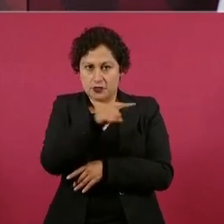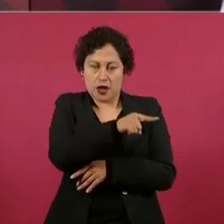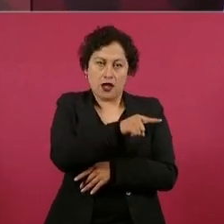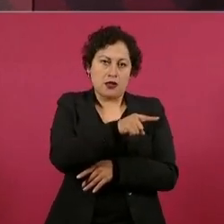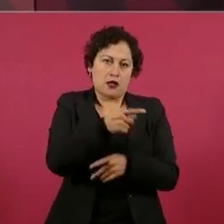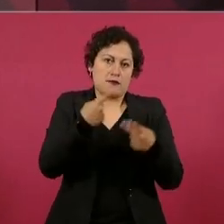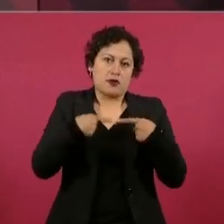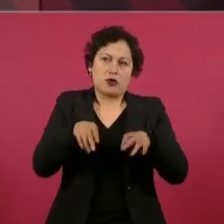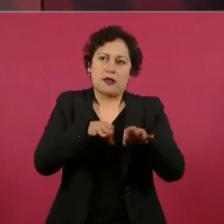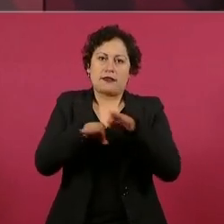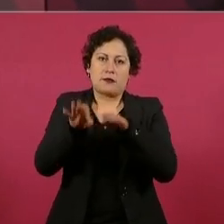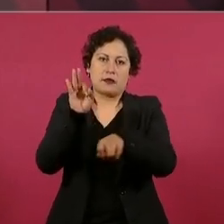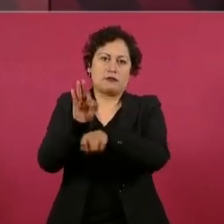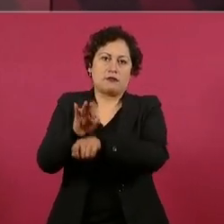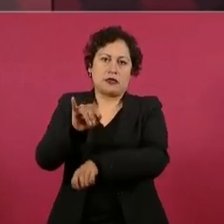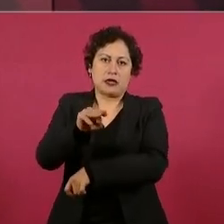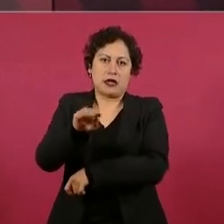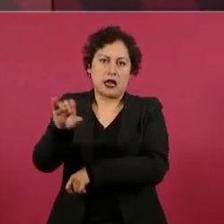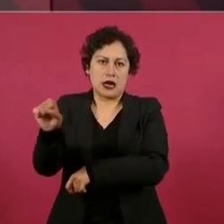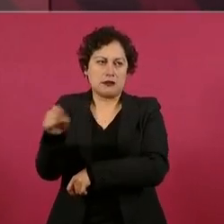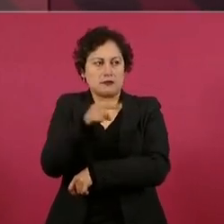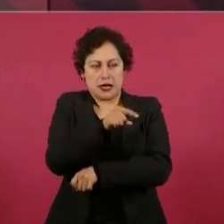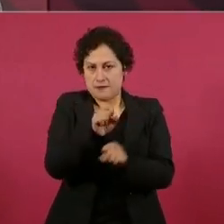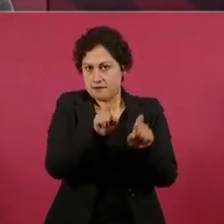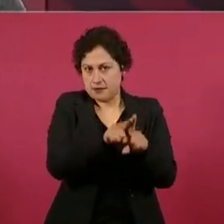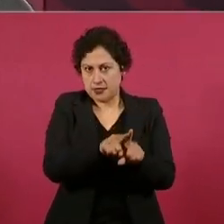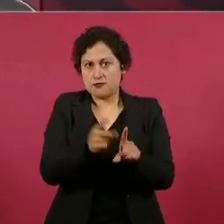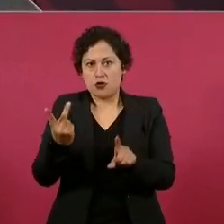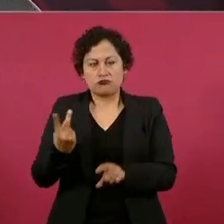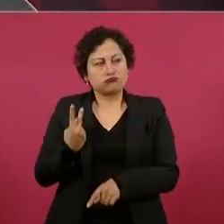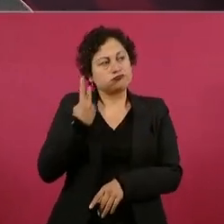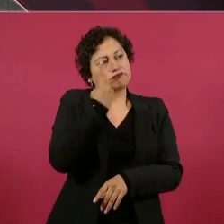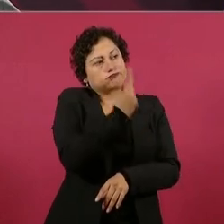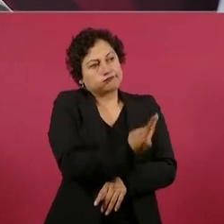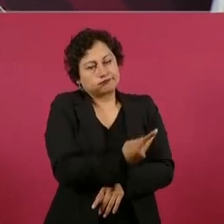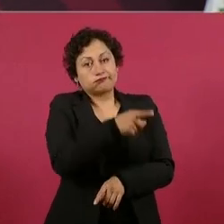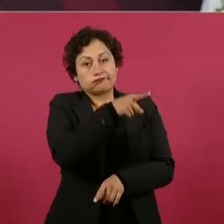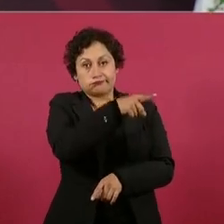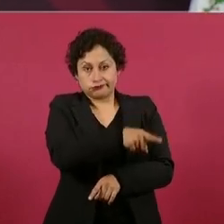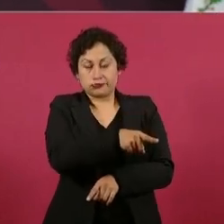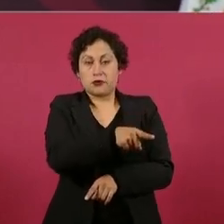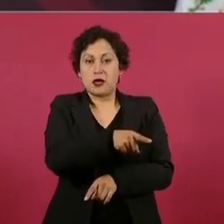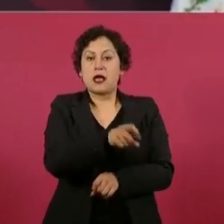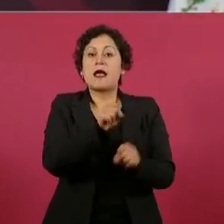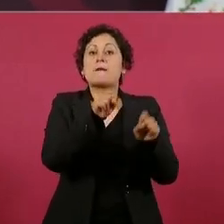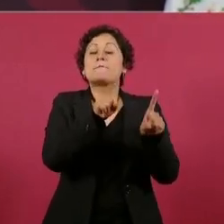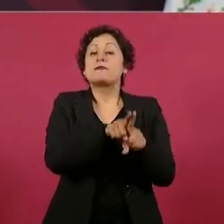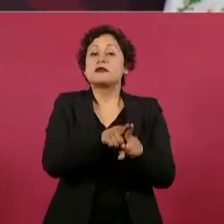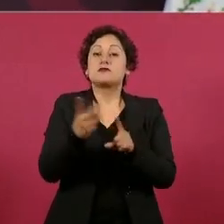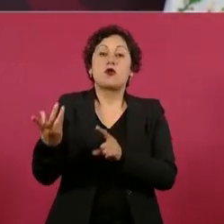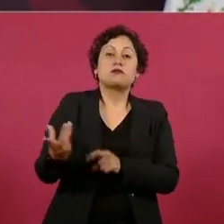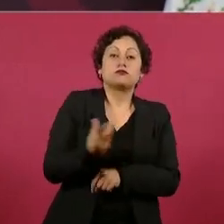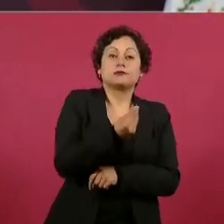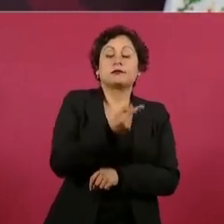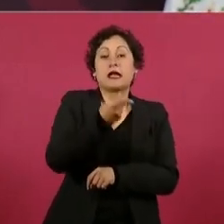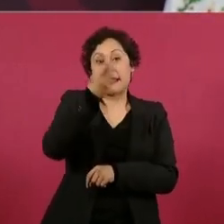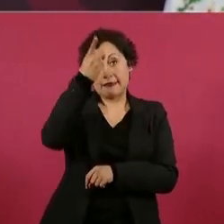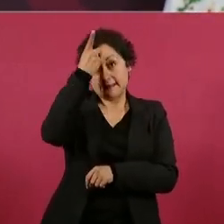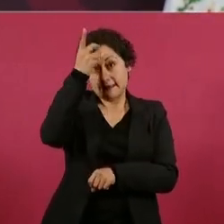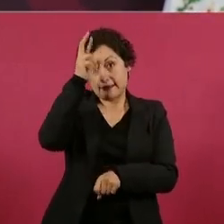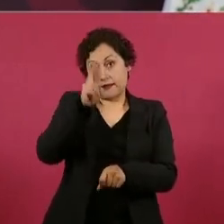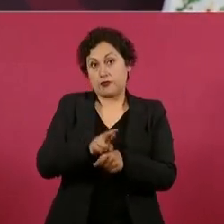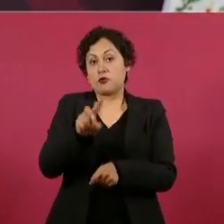derechohabientes. Ahí el director Zoé explicó